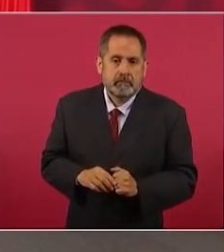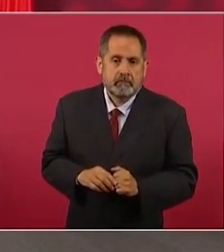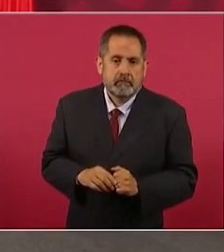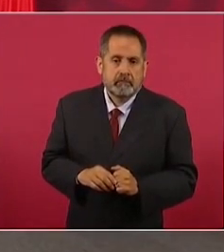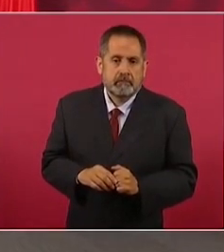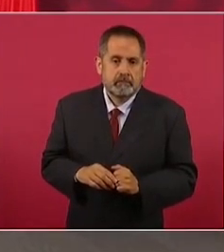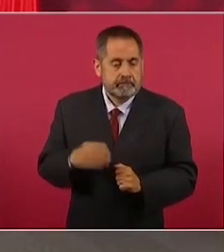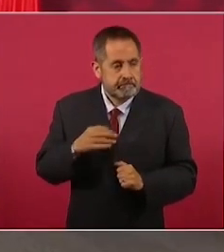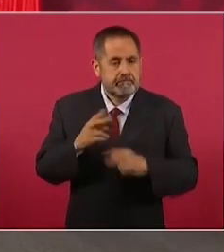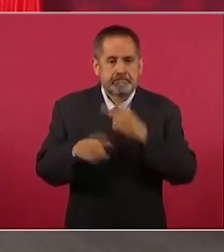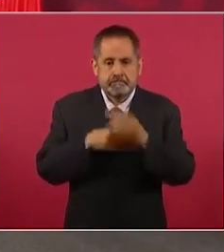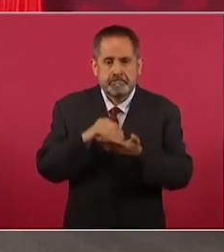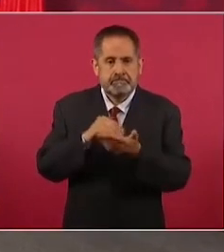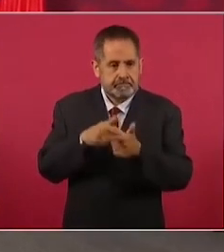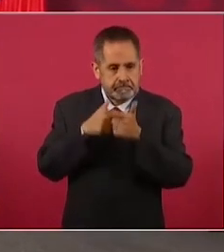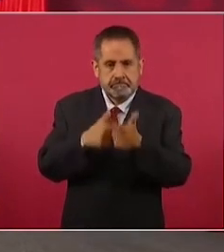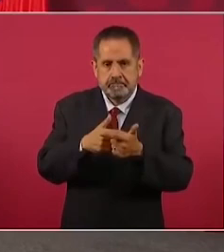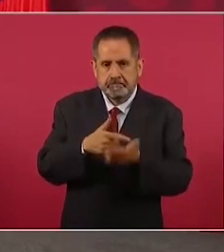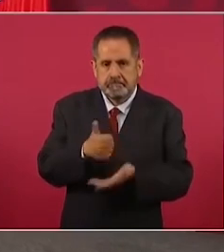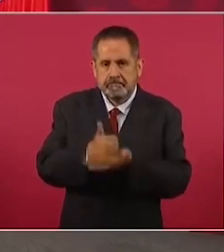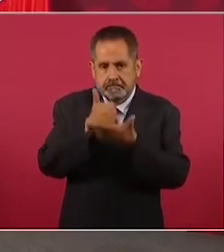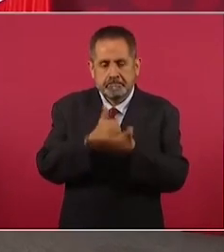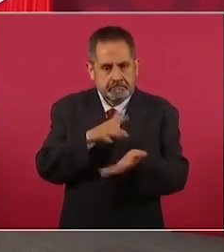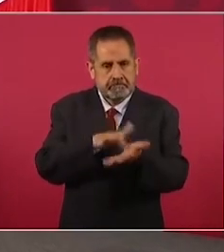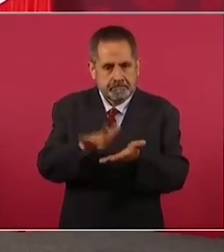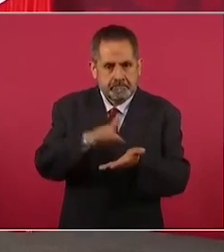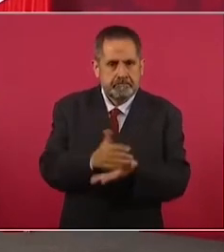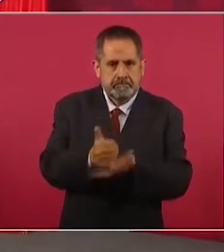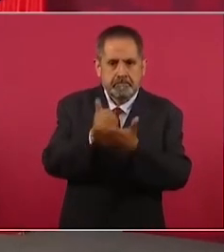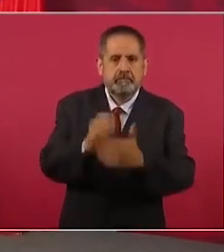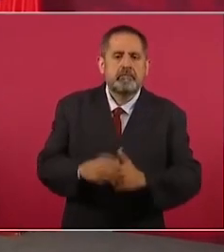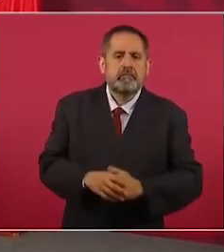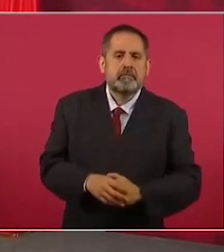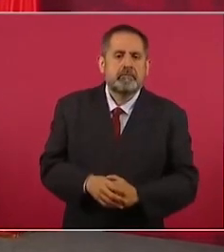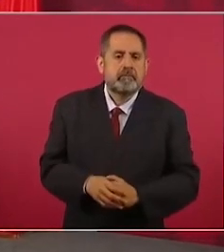y vamos a seguir ayudando, vamos a seguir apoyando.